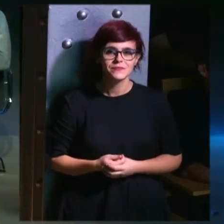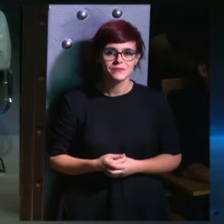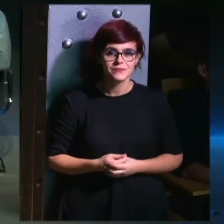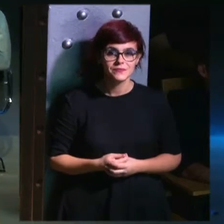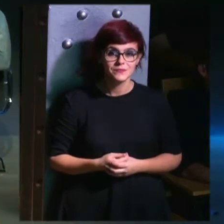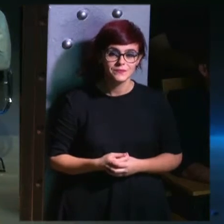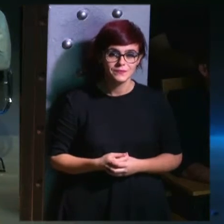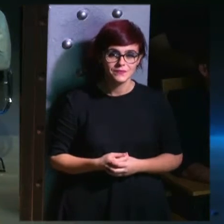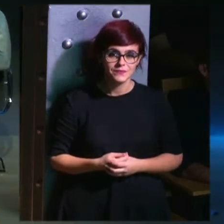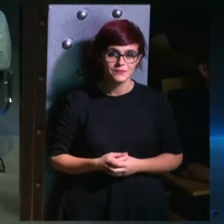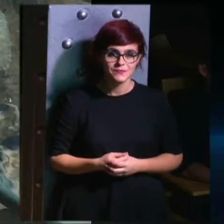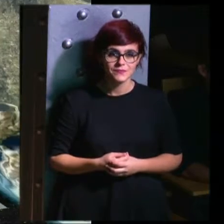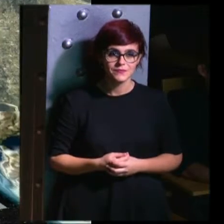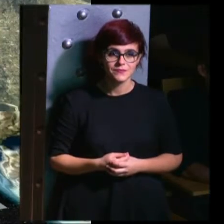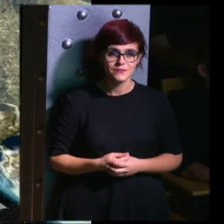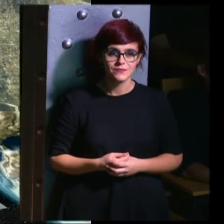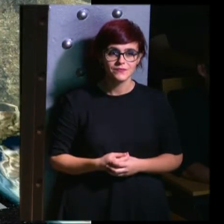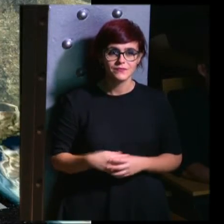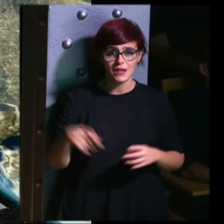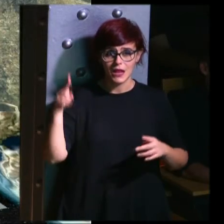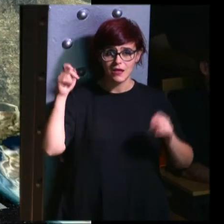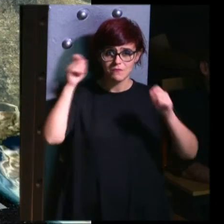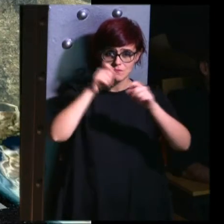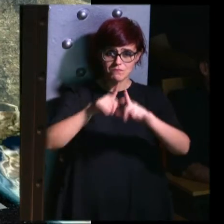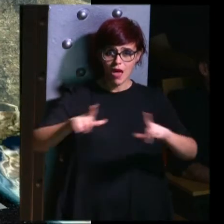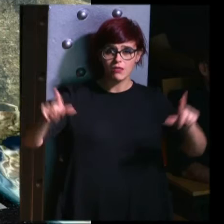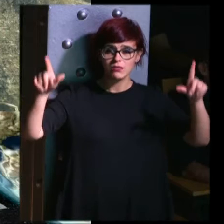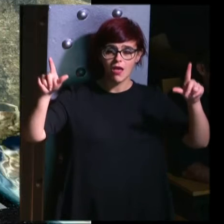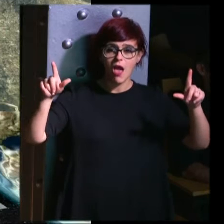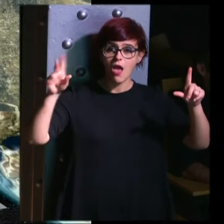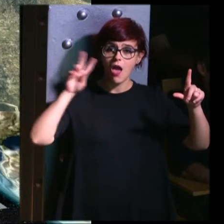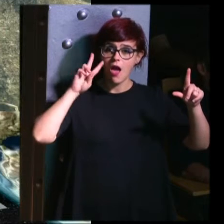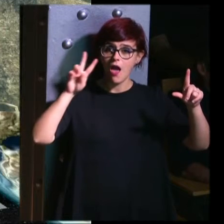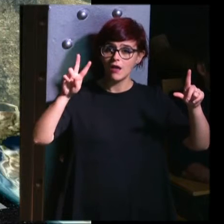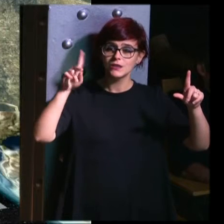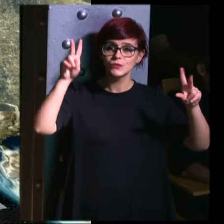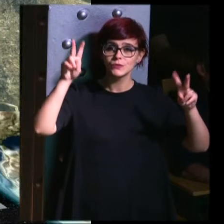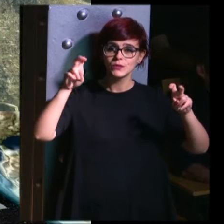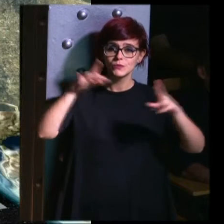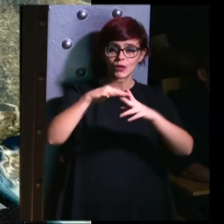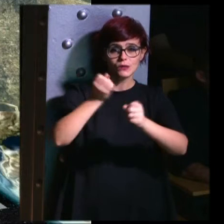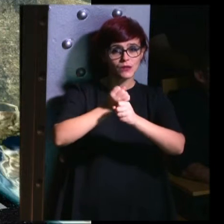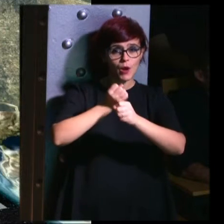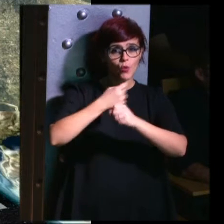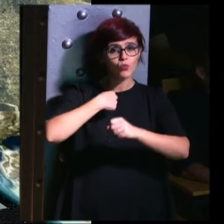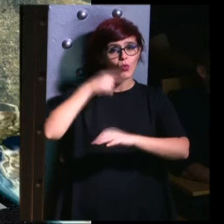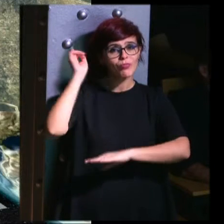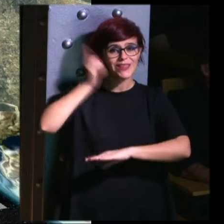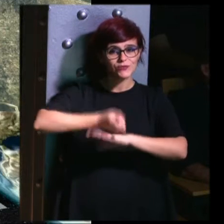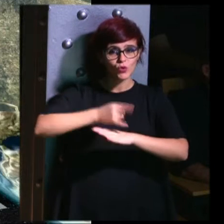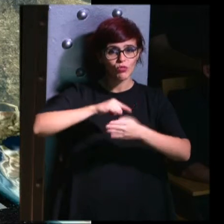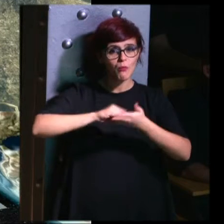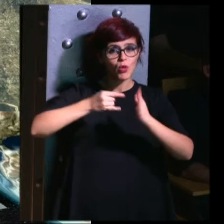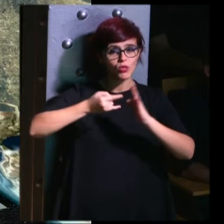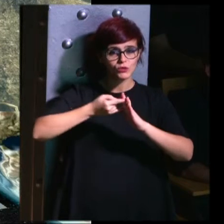Quería también... Esta es la pantalla un poco más que tiene que ver con el trabajo que yo hago como director de proyectos de realidad virtual en